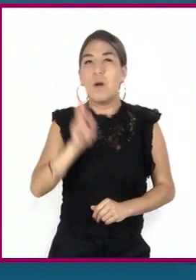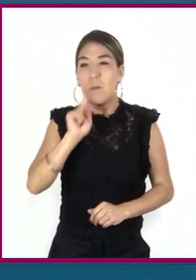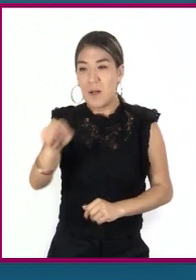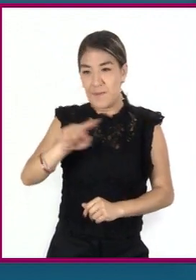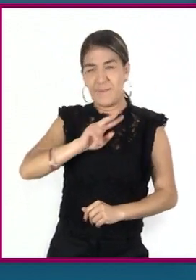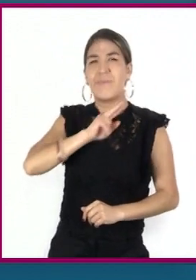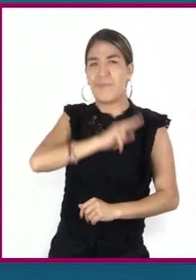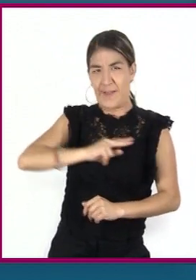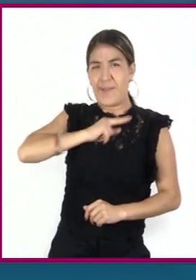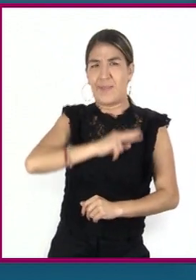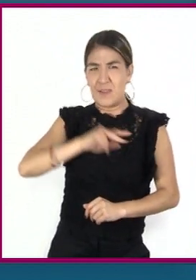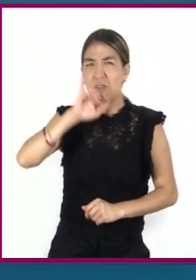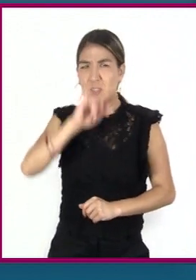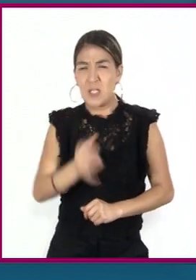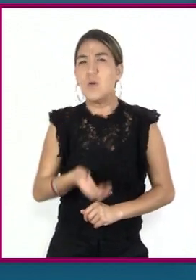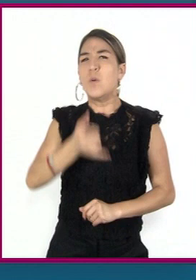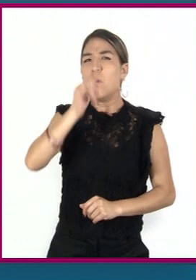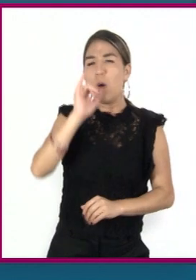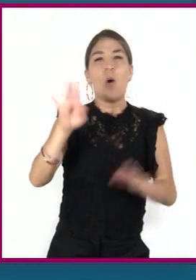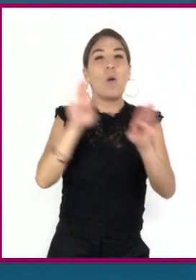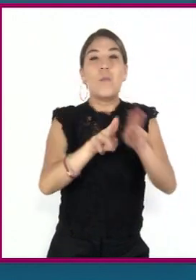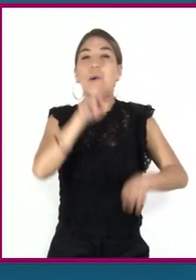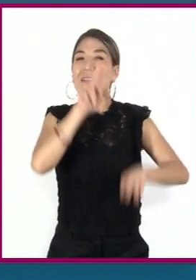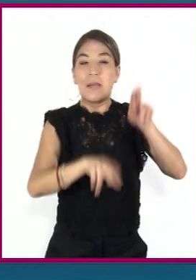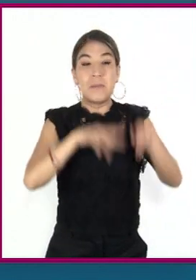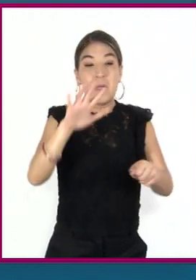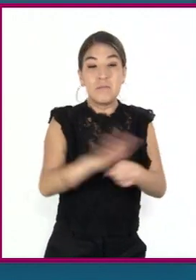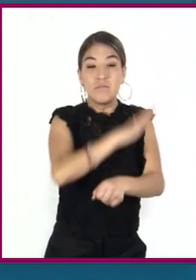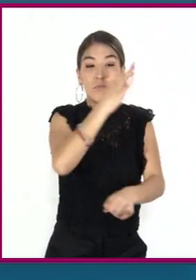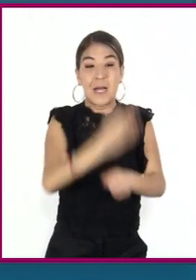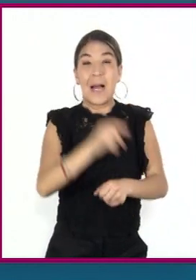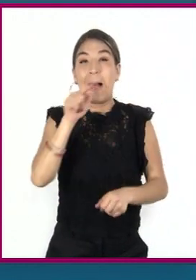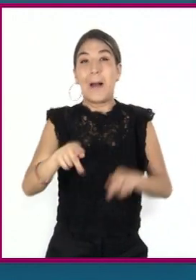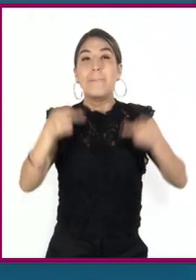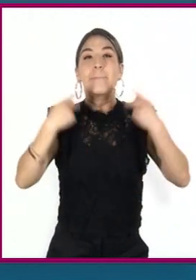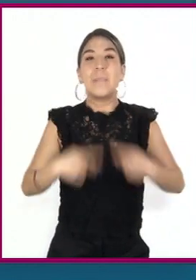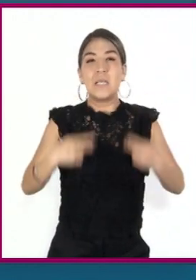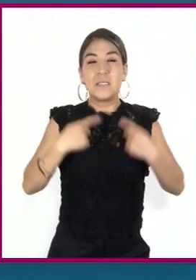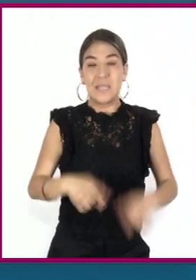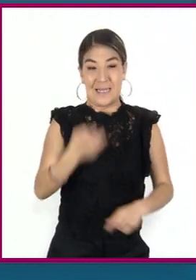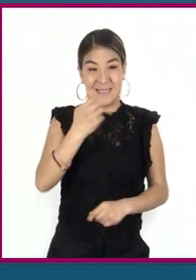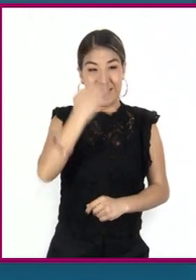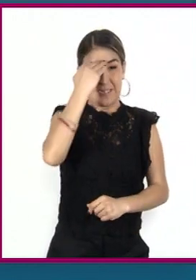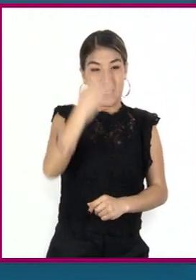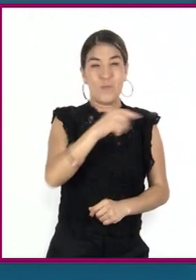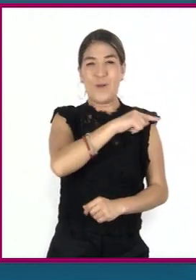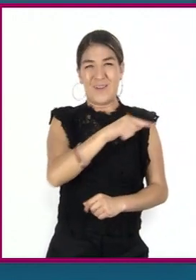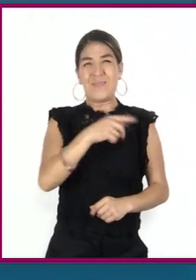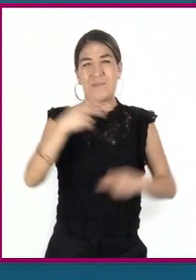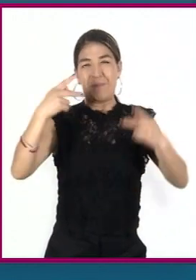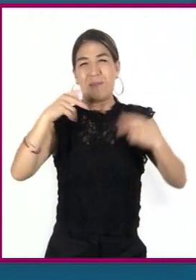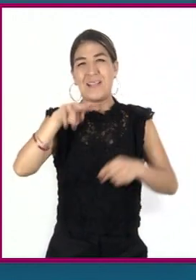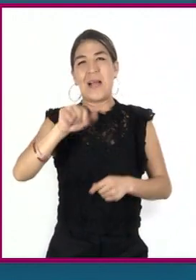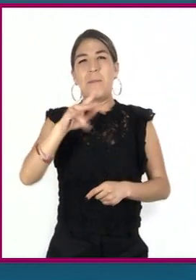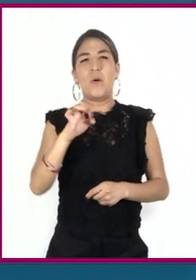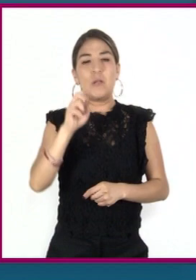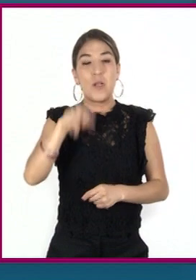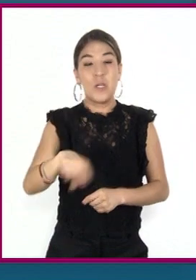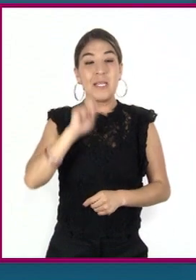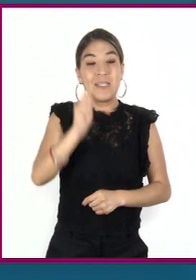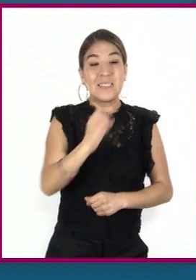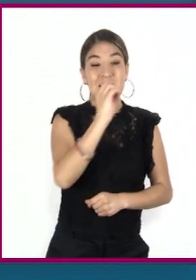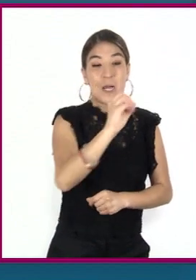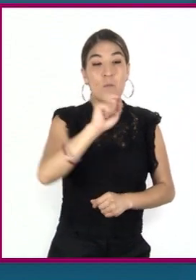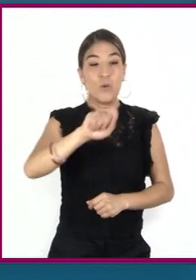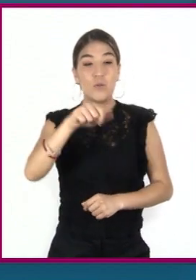envenenamiento, ya que el nivel normal de esta sustancia en una persona durante el periodo en el que vivió Napoleón era de